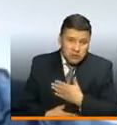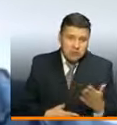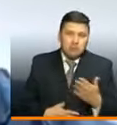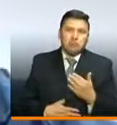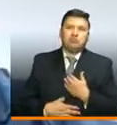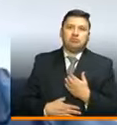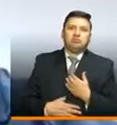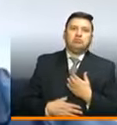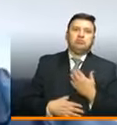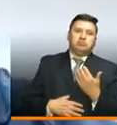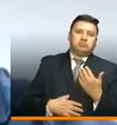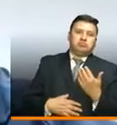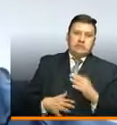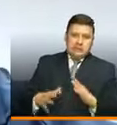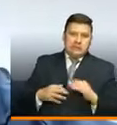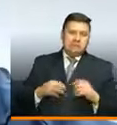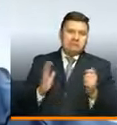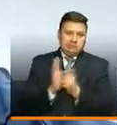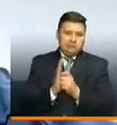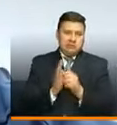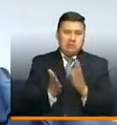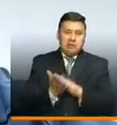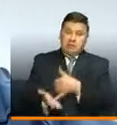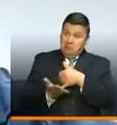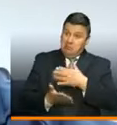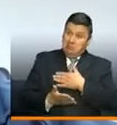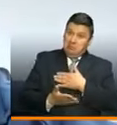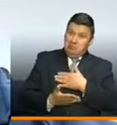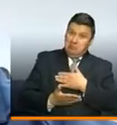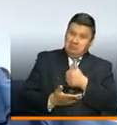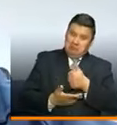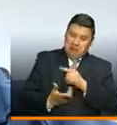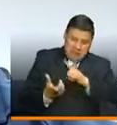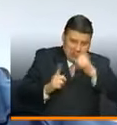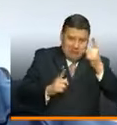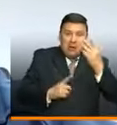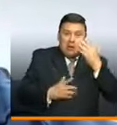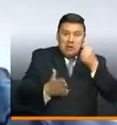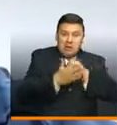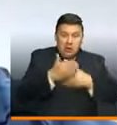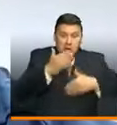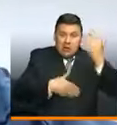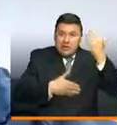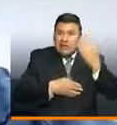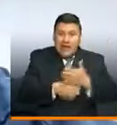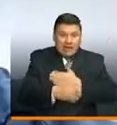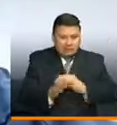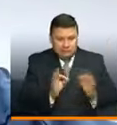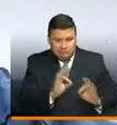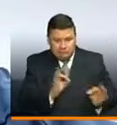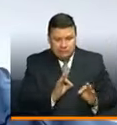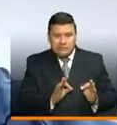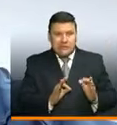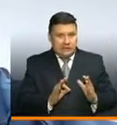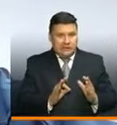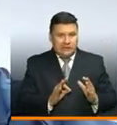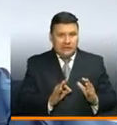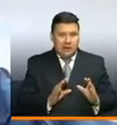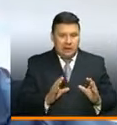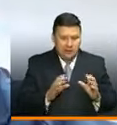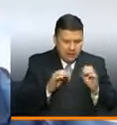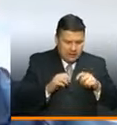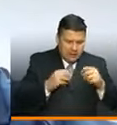agrado recibimos este premio. Estamos listos para tratar de empezar lo más pronto posible, para hacer las adaptaciones